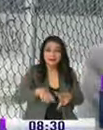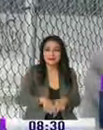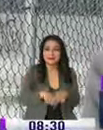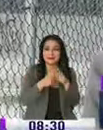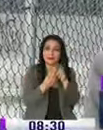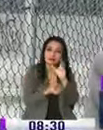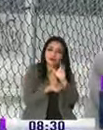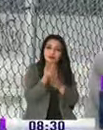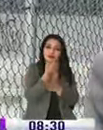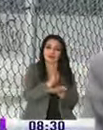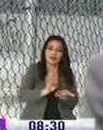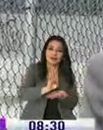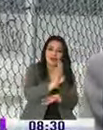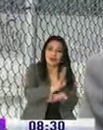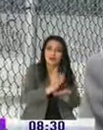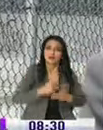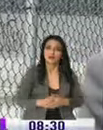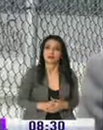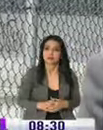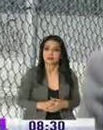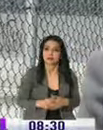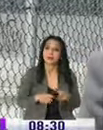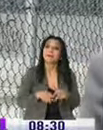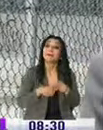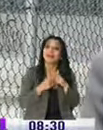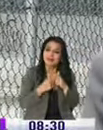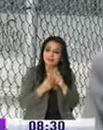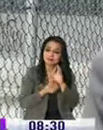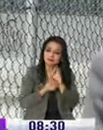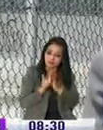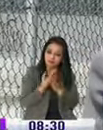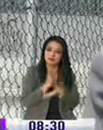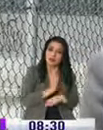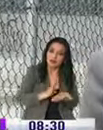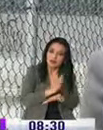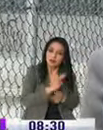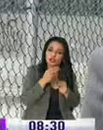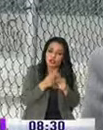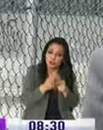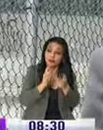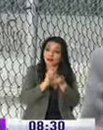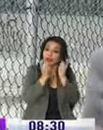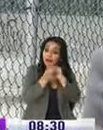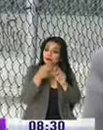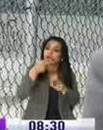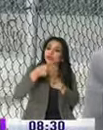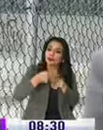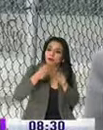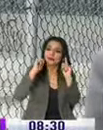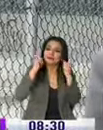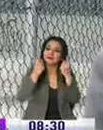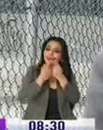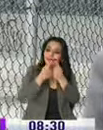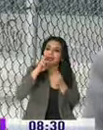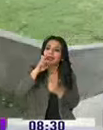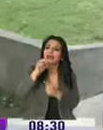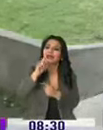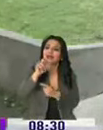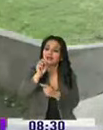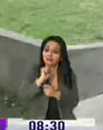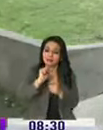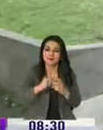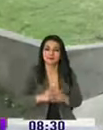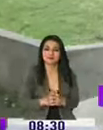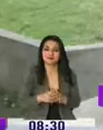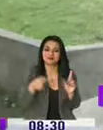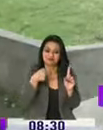ya. Uh-huh. Y ahí se fue formando, por eso. Después le pusimos el nombre San Enrique de Velasco, ¿no? Según don